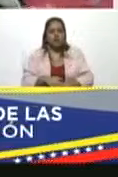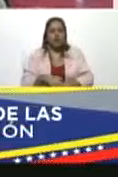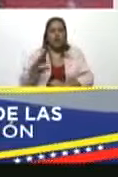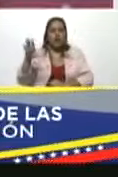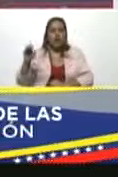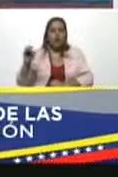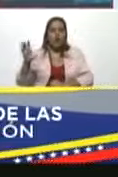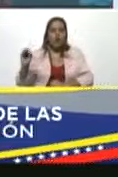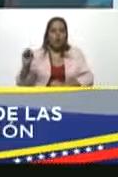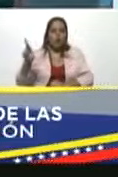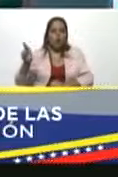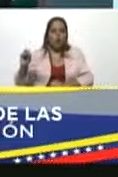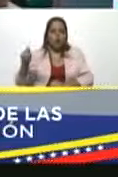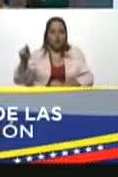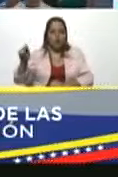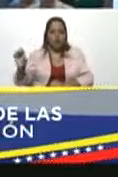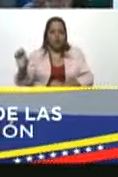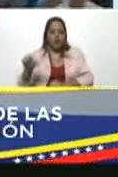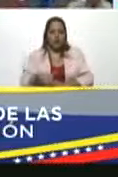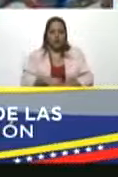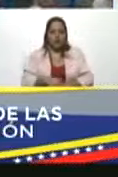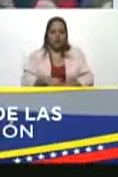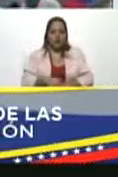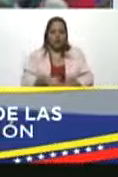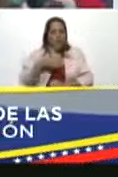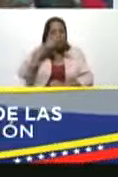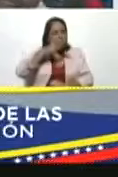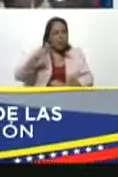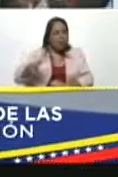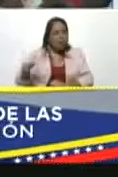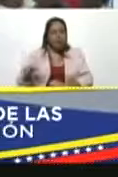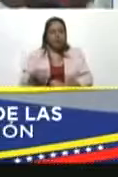Cocorote, del pueblo